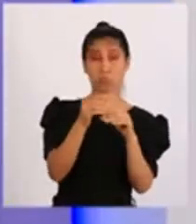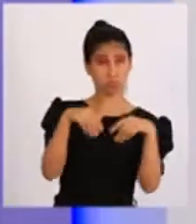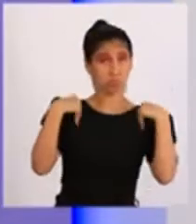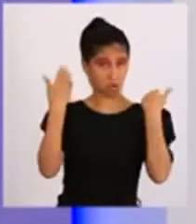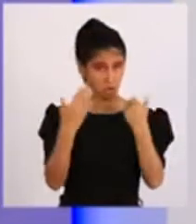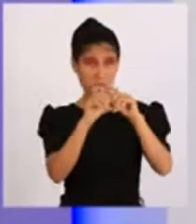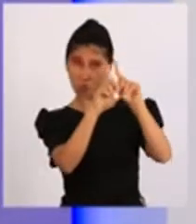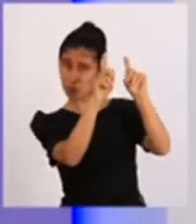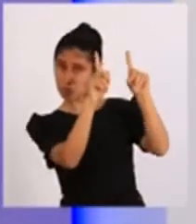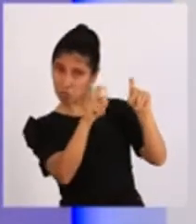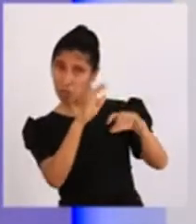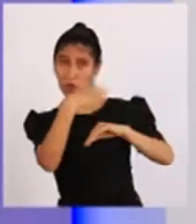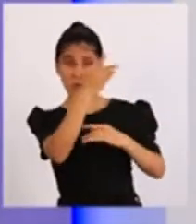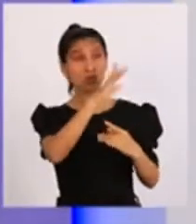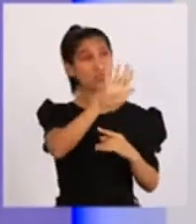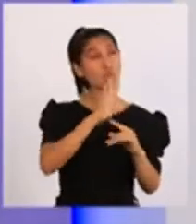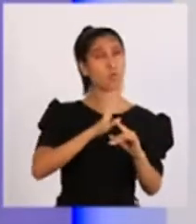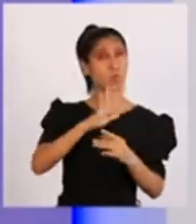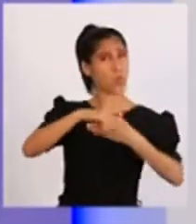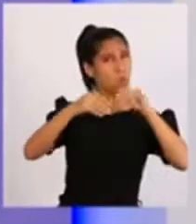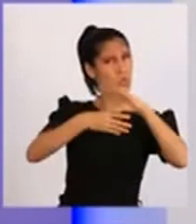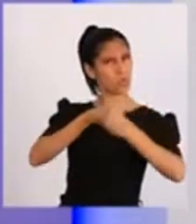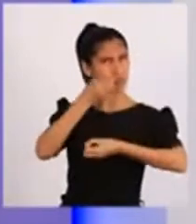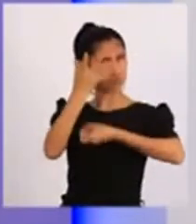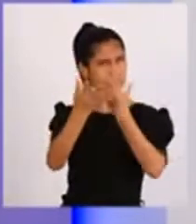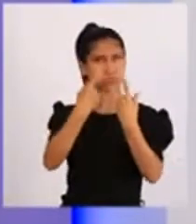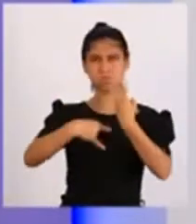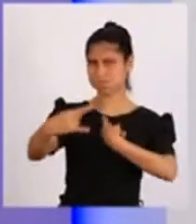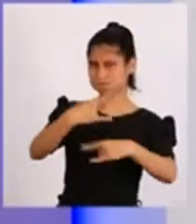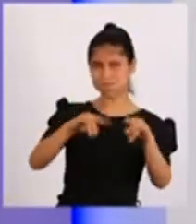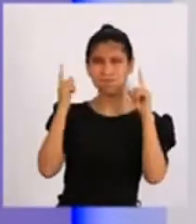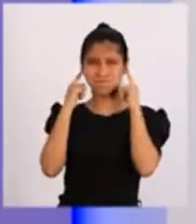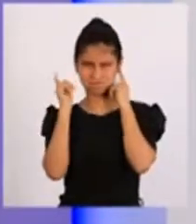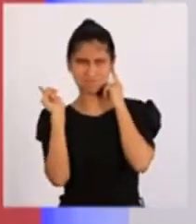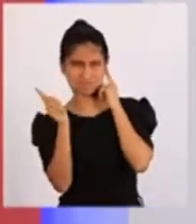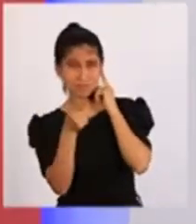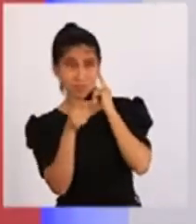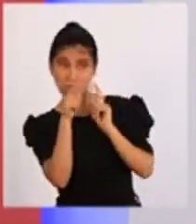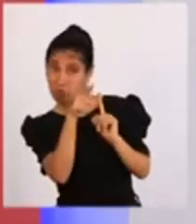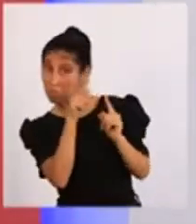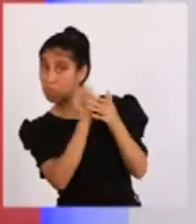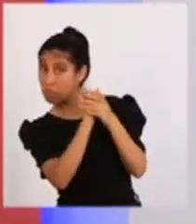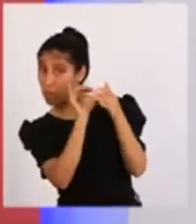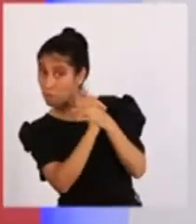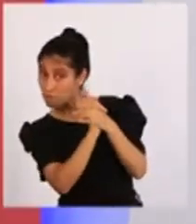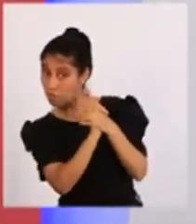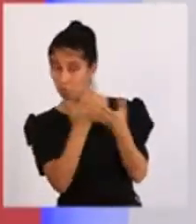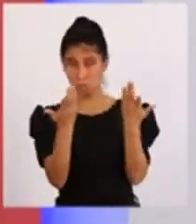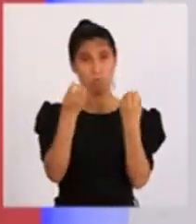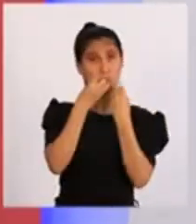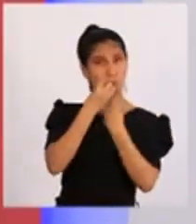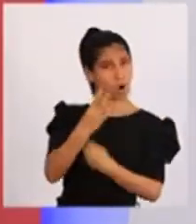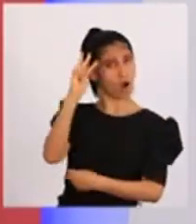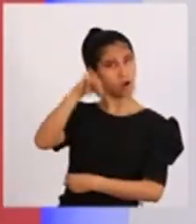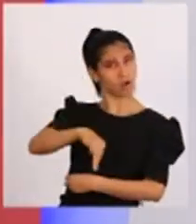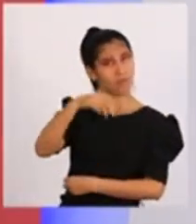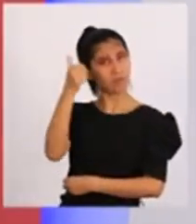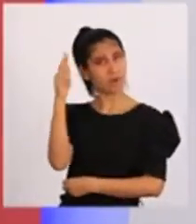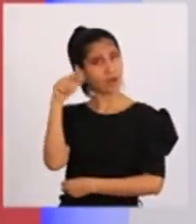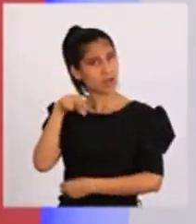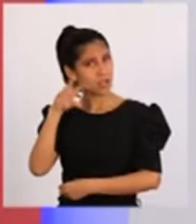Really? You know Marino Morikawa? He's your friend. Marino Morikawa como invitado